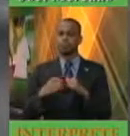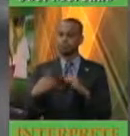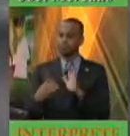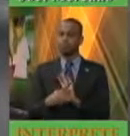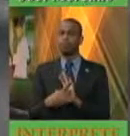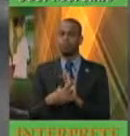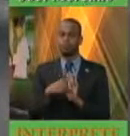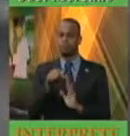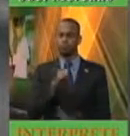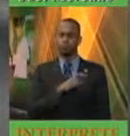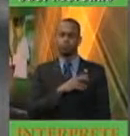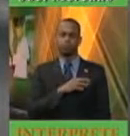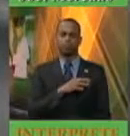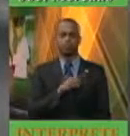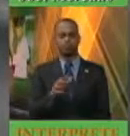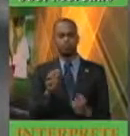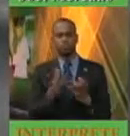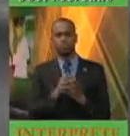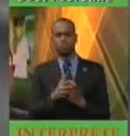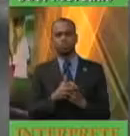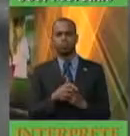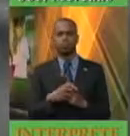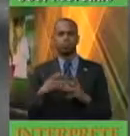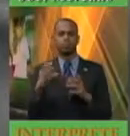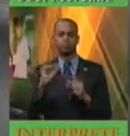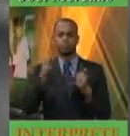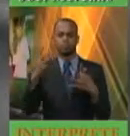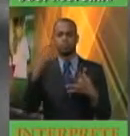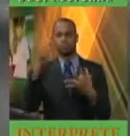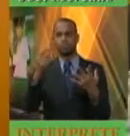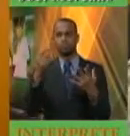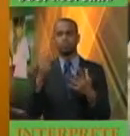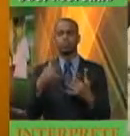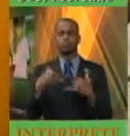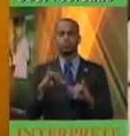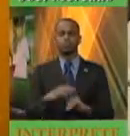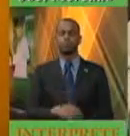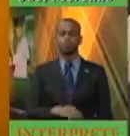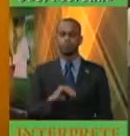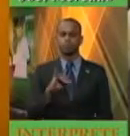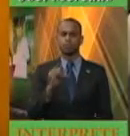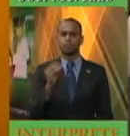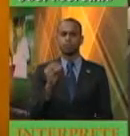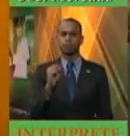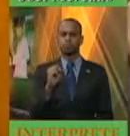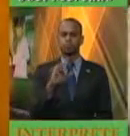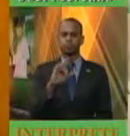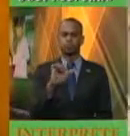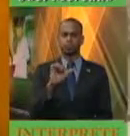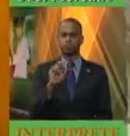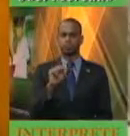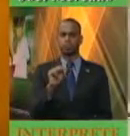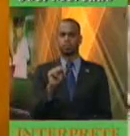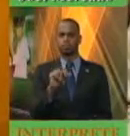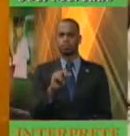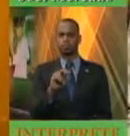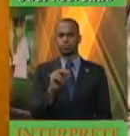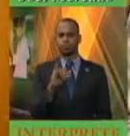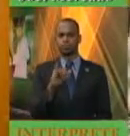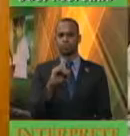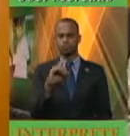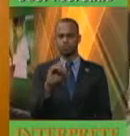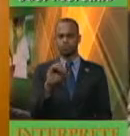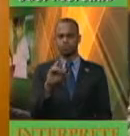discapacidad, pero hay muchas cosas que todavía están pendientes. Claro, claro que sí. José Ramón, no te quiere dejar hablar. Ya anda, José